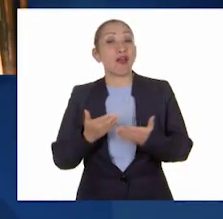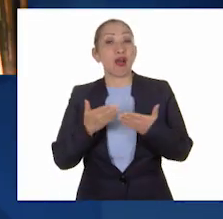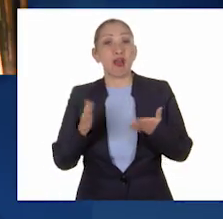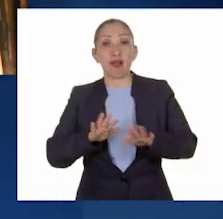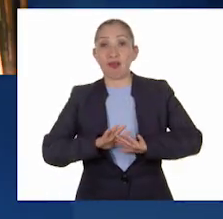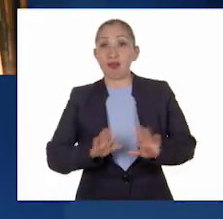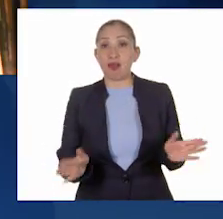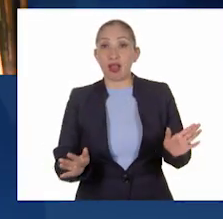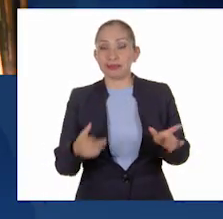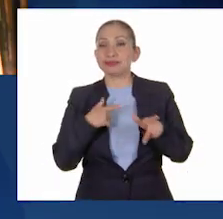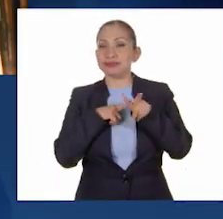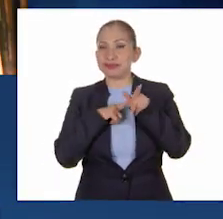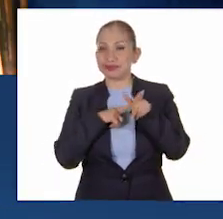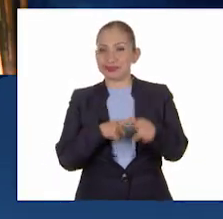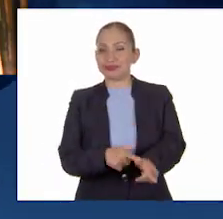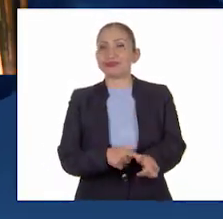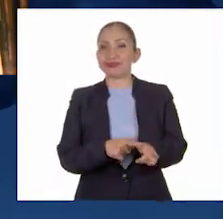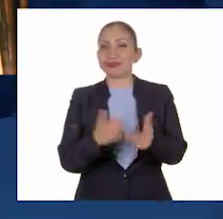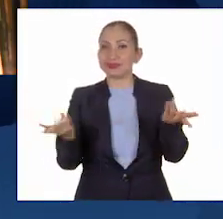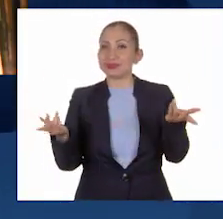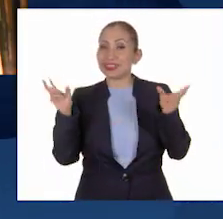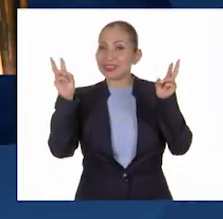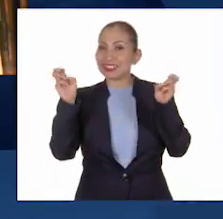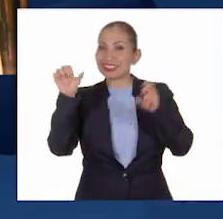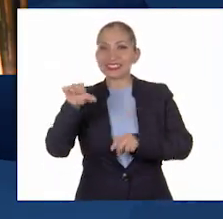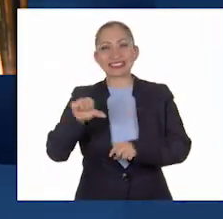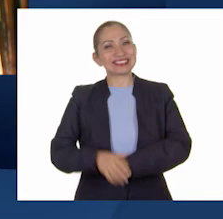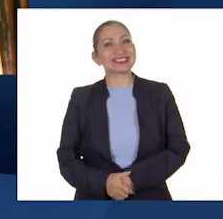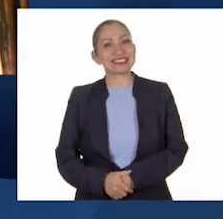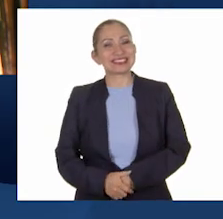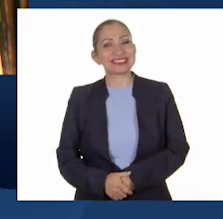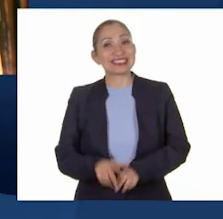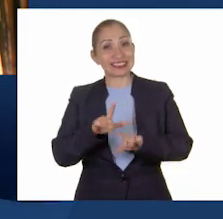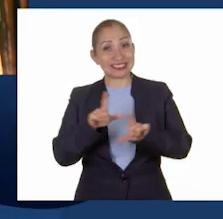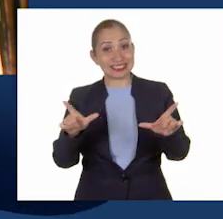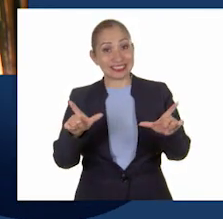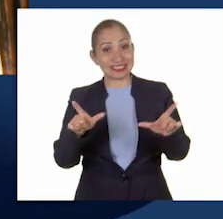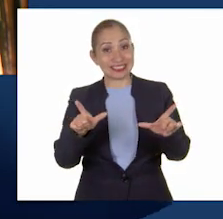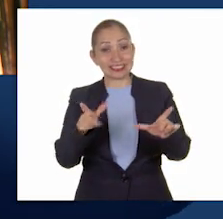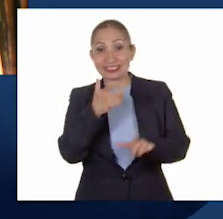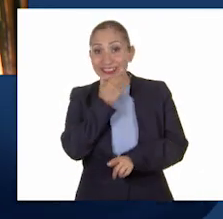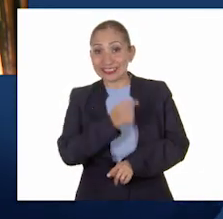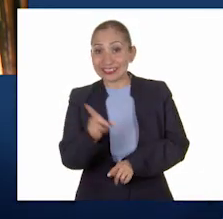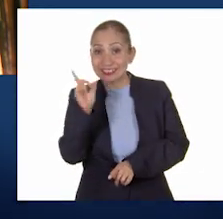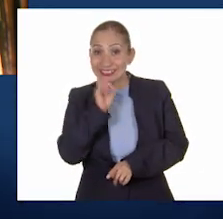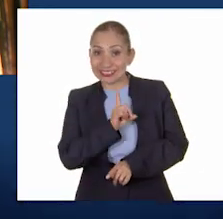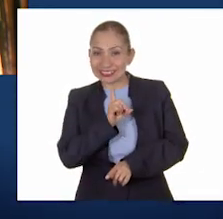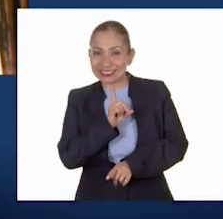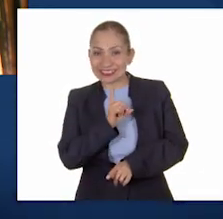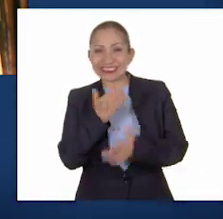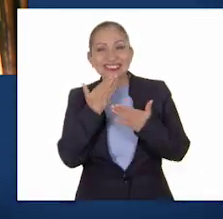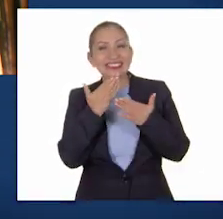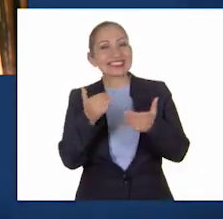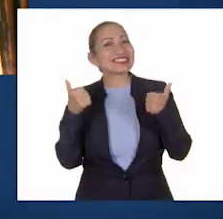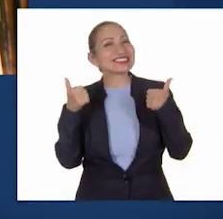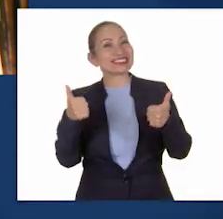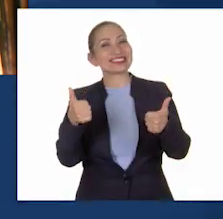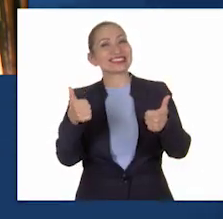es momento de seguir con el programa de hoy. ¿Listas? ¿Listos?